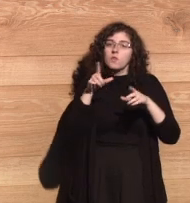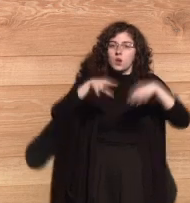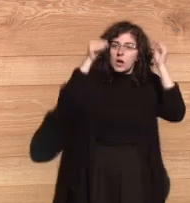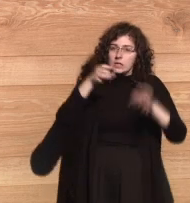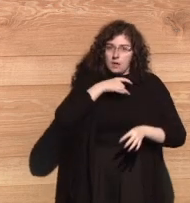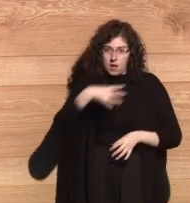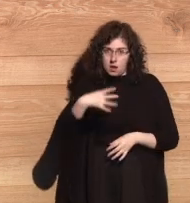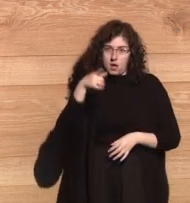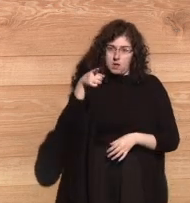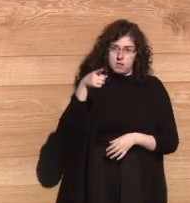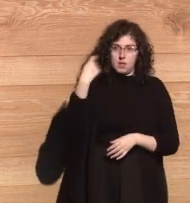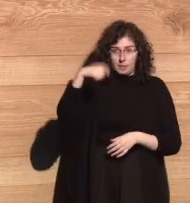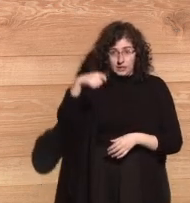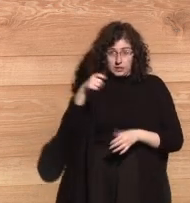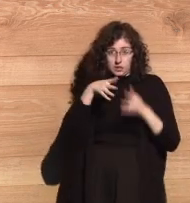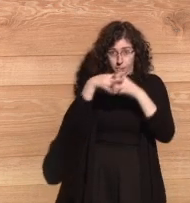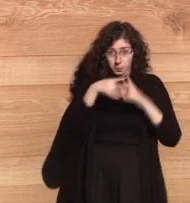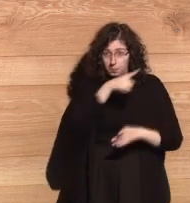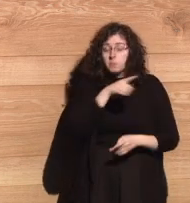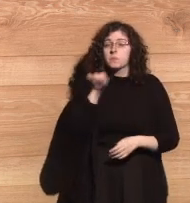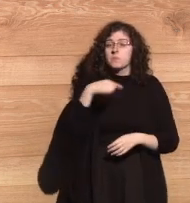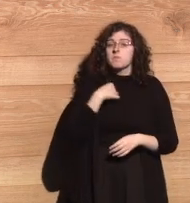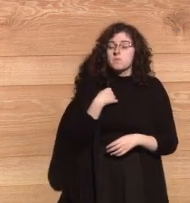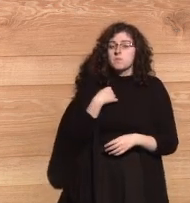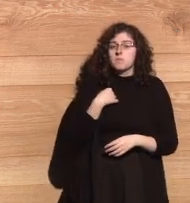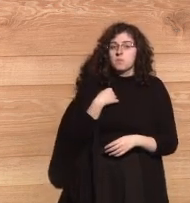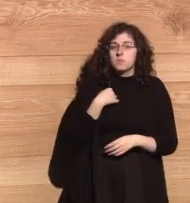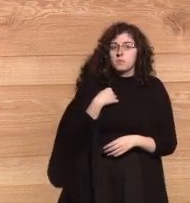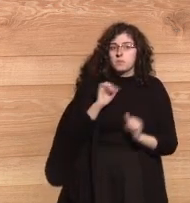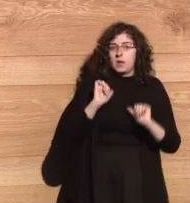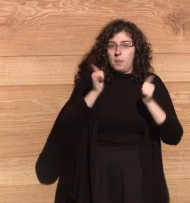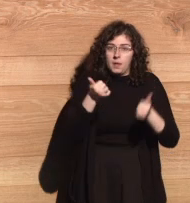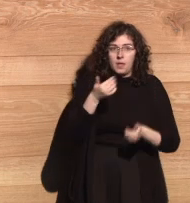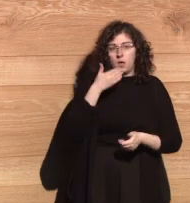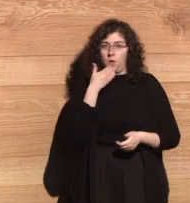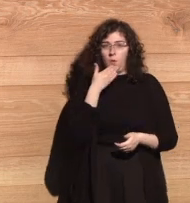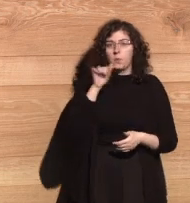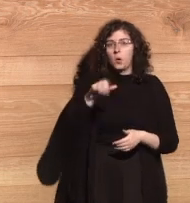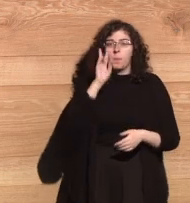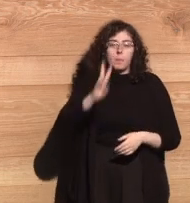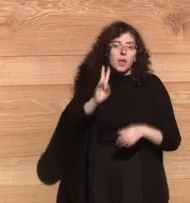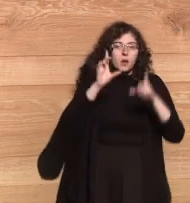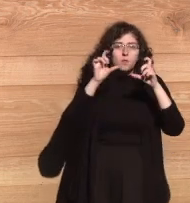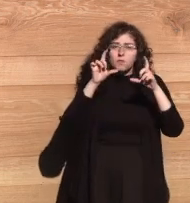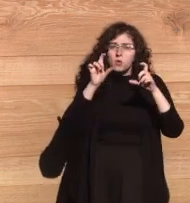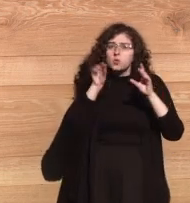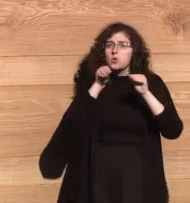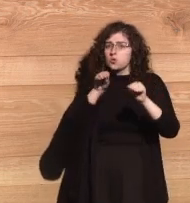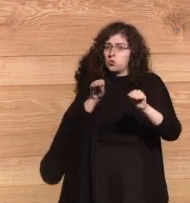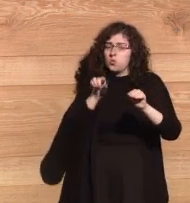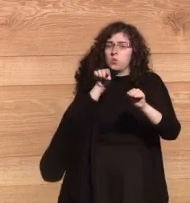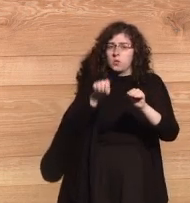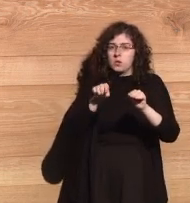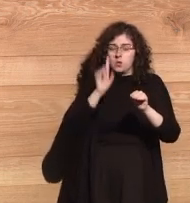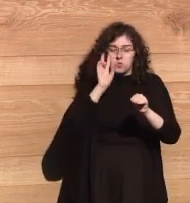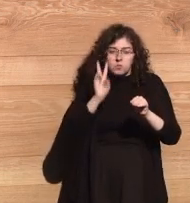A mí me fascinaba, claro, yo en la época en la que empecé un poco como a ver sus primeras fotos. Yo estaba metida